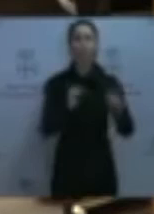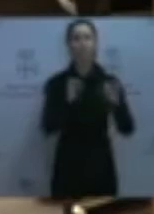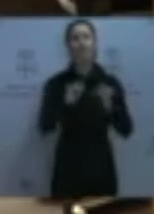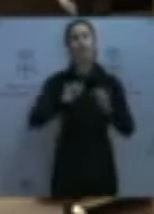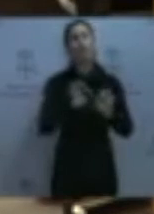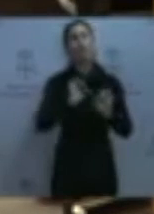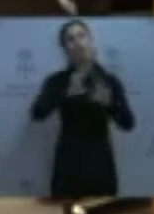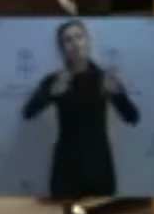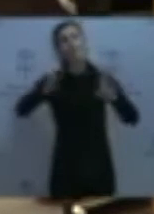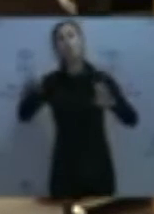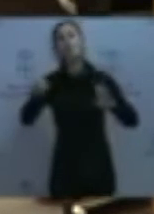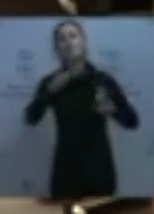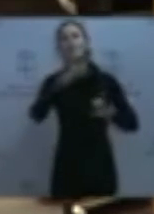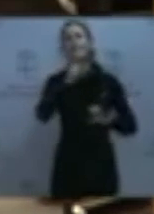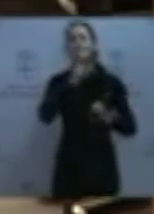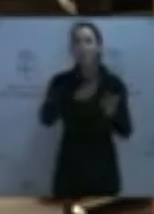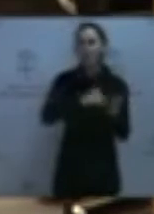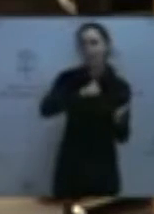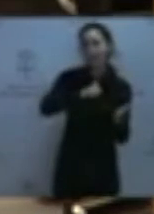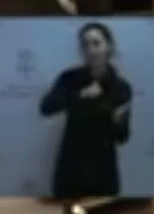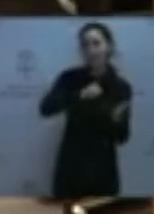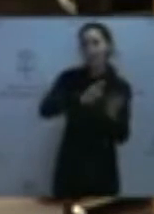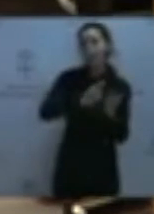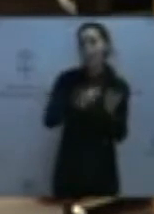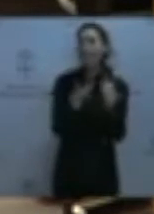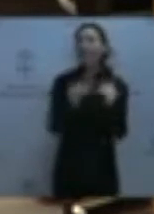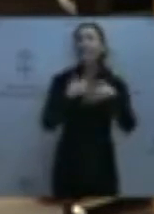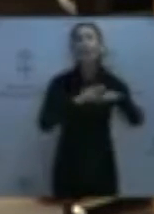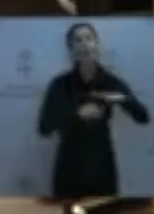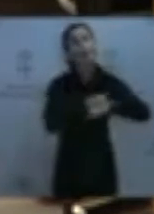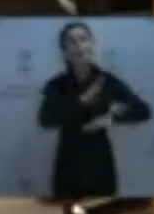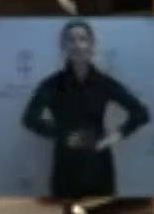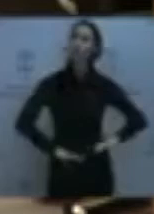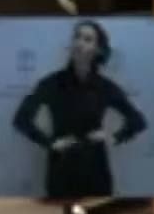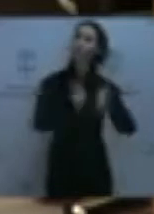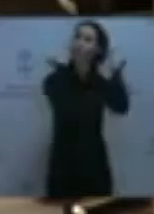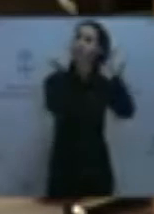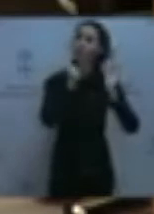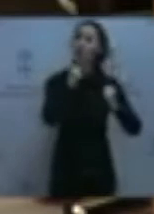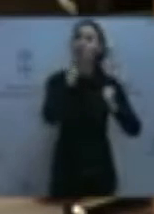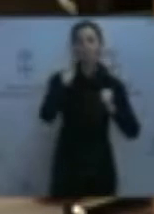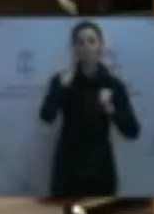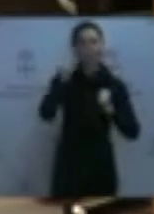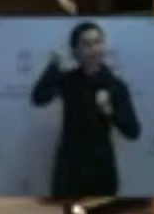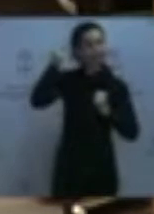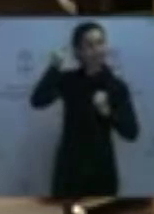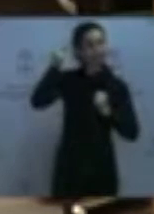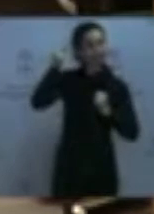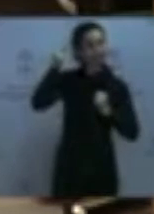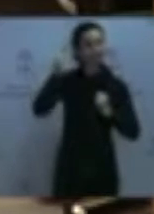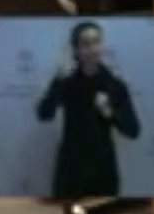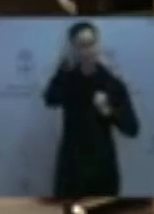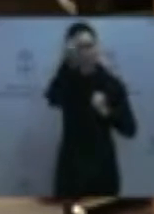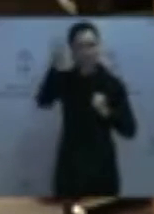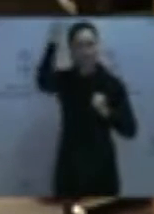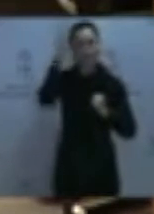subcontrata que se llama la Acera Integra. Menos mal que tuvieron la fortuna de poner tilde, porque imagínense que encima fuese la